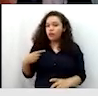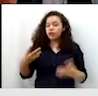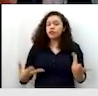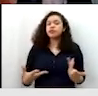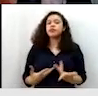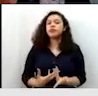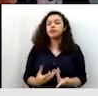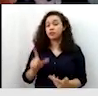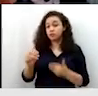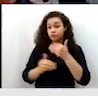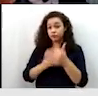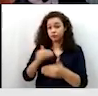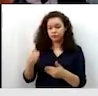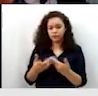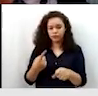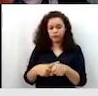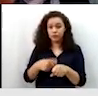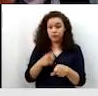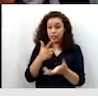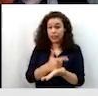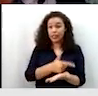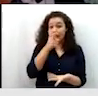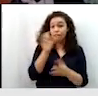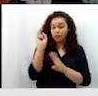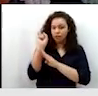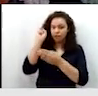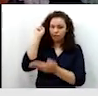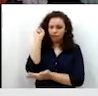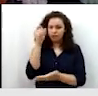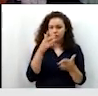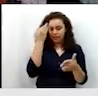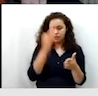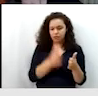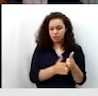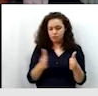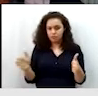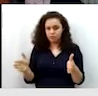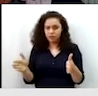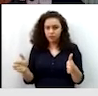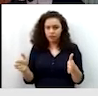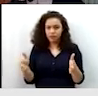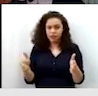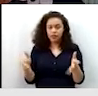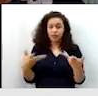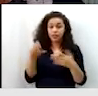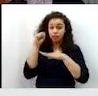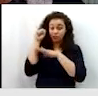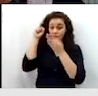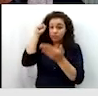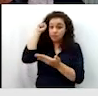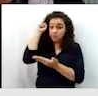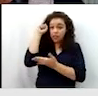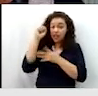producir enfermedades drásticas durante el embarazo, sobre todo puede hacer que un embarazo se tenga que